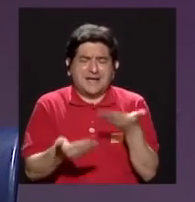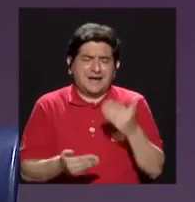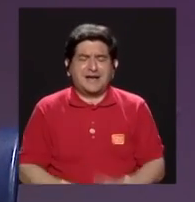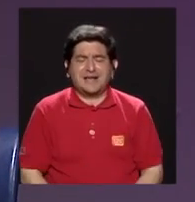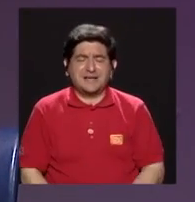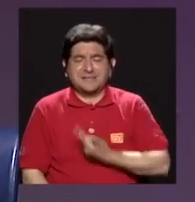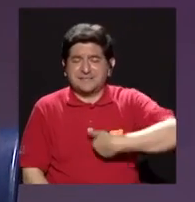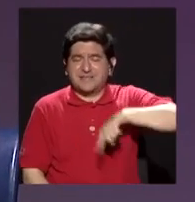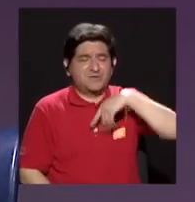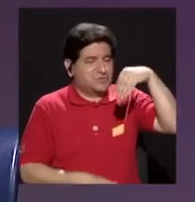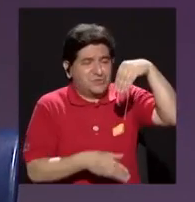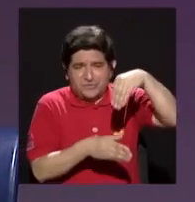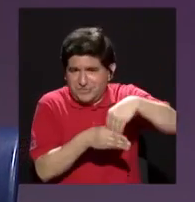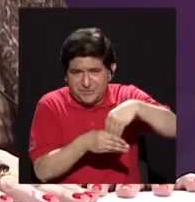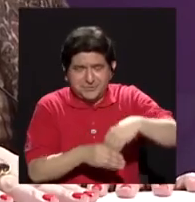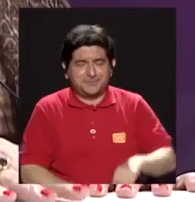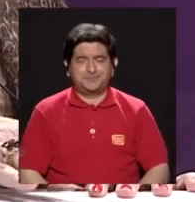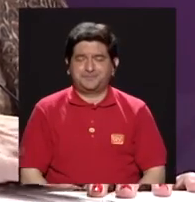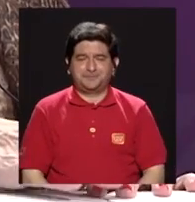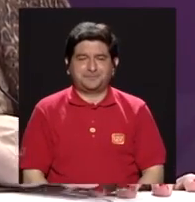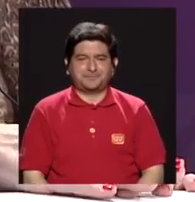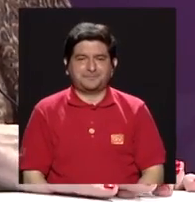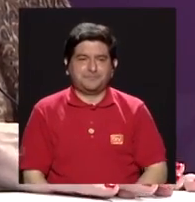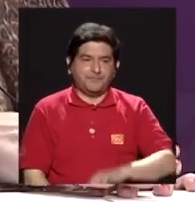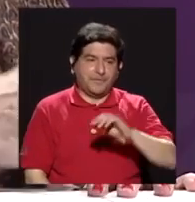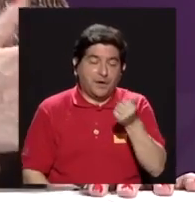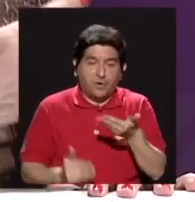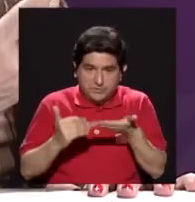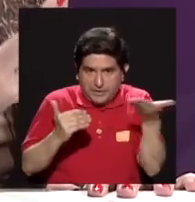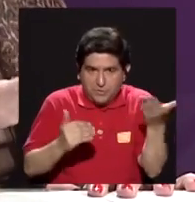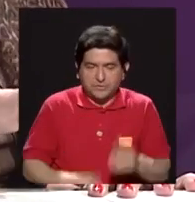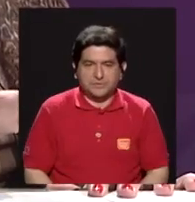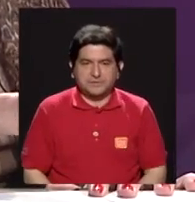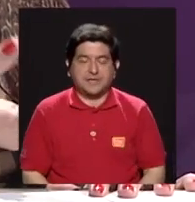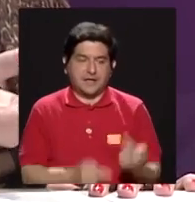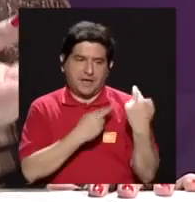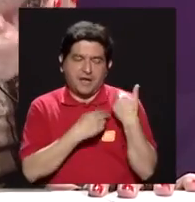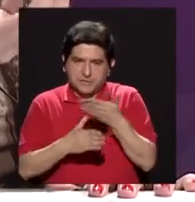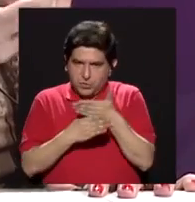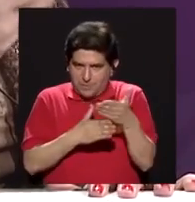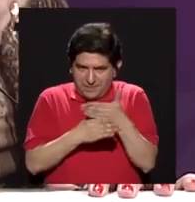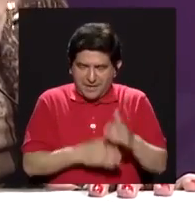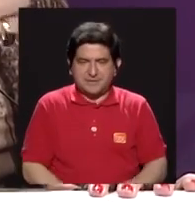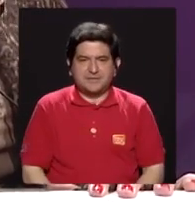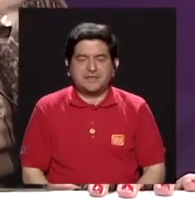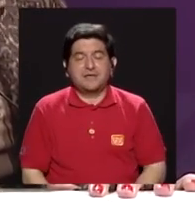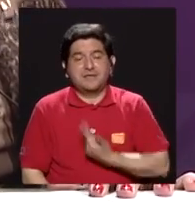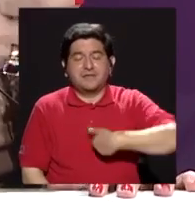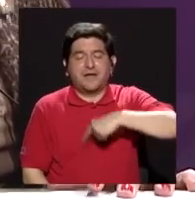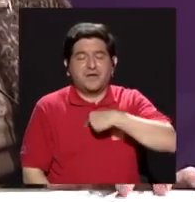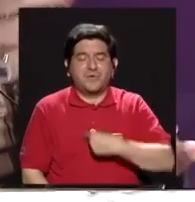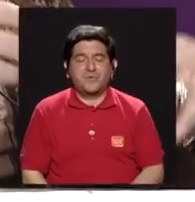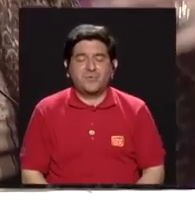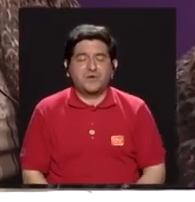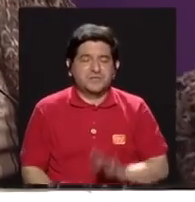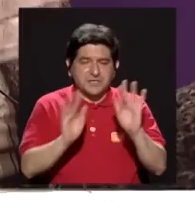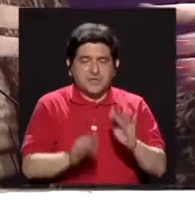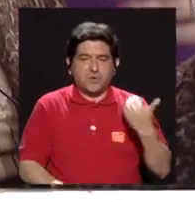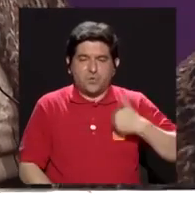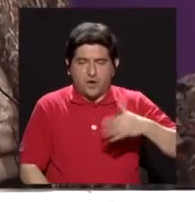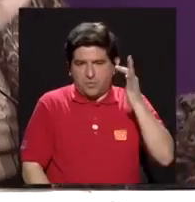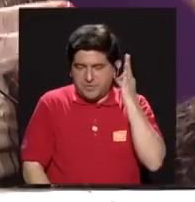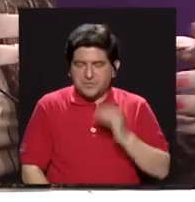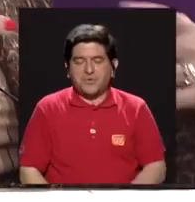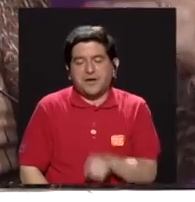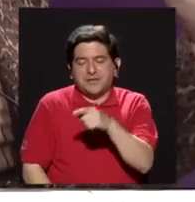están supeditadas a permanecer y otro cosa es la corresponsabilidad entre la ternura que podemos tener los hombres y las mujeres hacia la